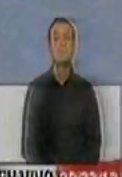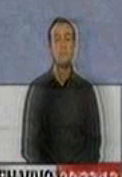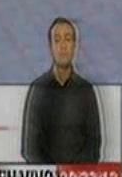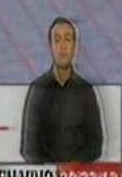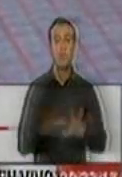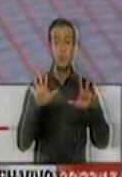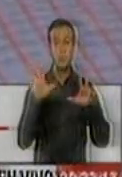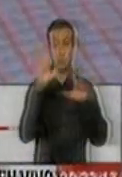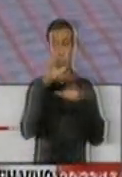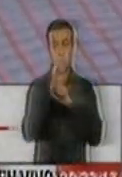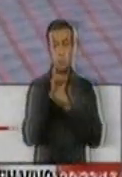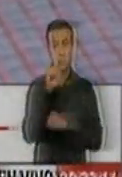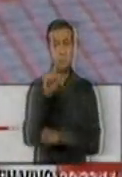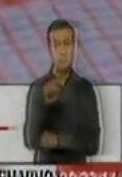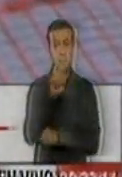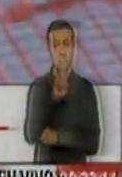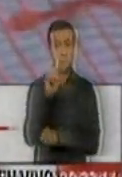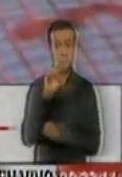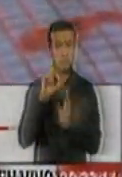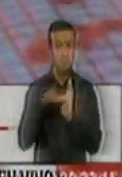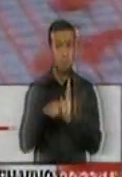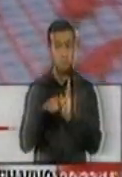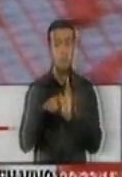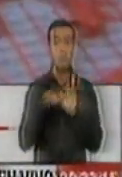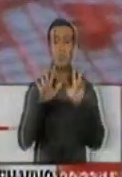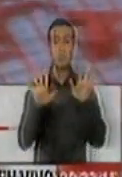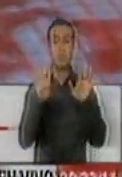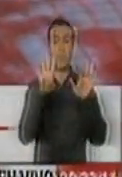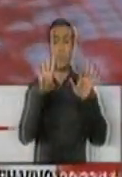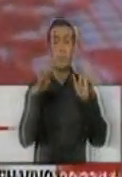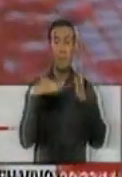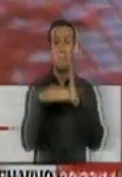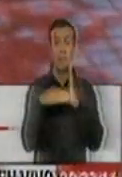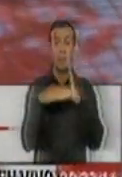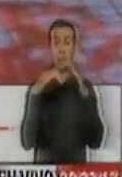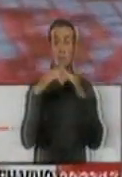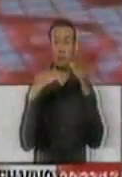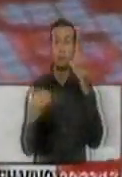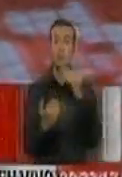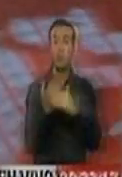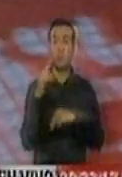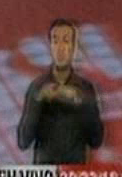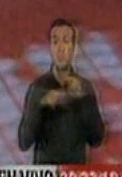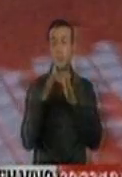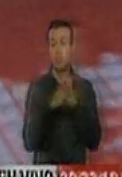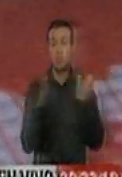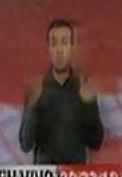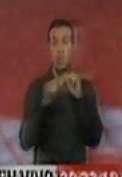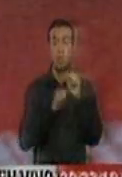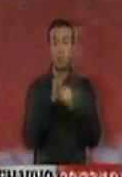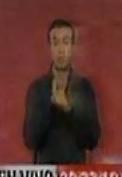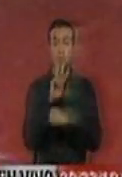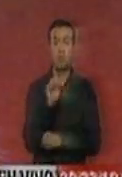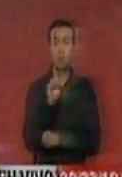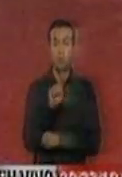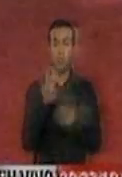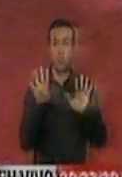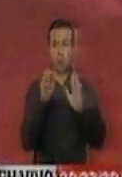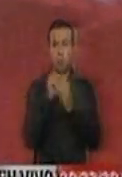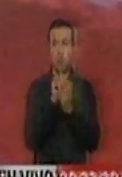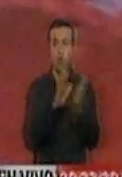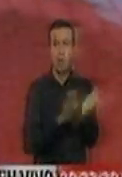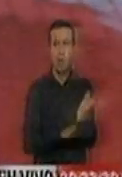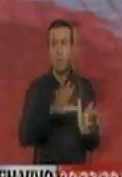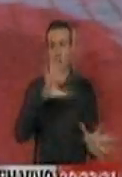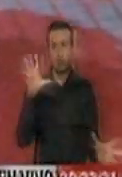20 horas, 22 minutos. 80.000 viviendas nuevas serán edificadas durante el 2019 dentro del programa Casa para Todos. Así